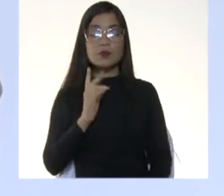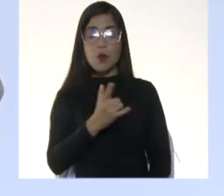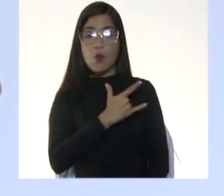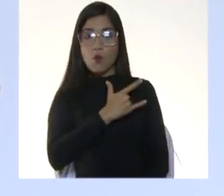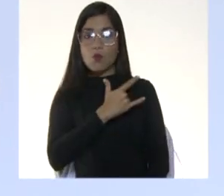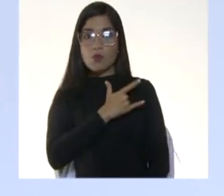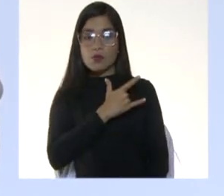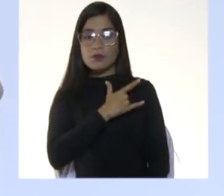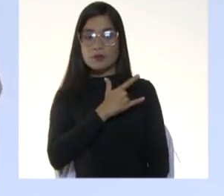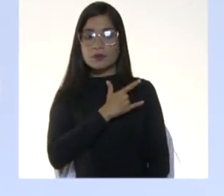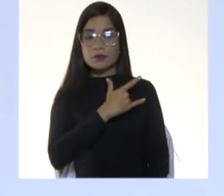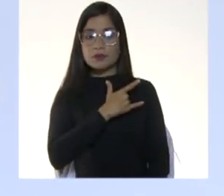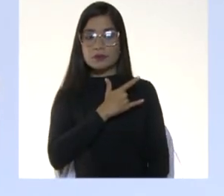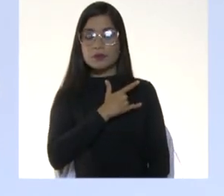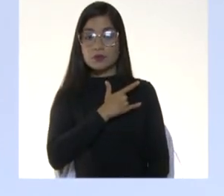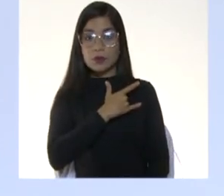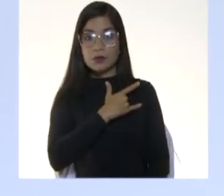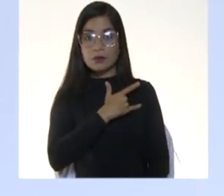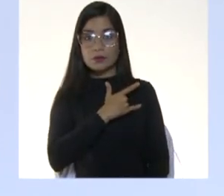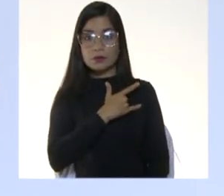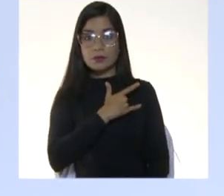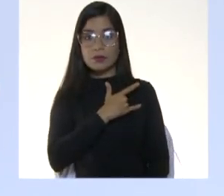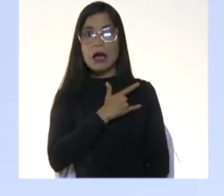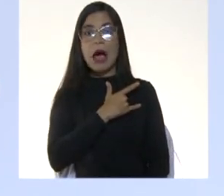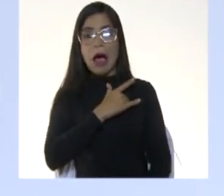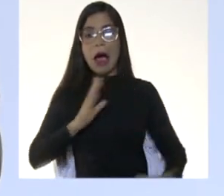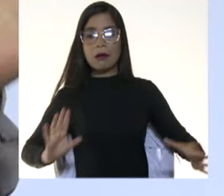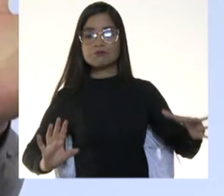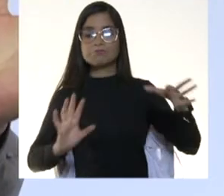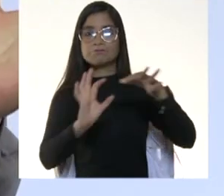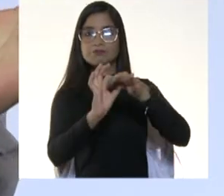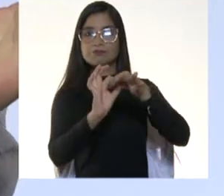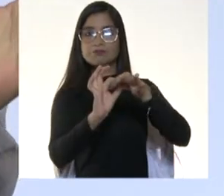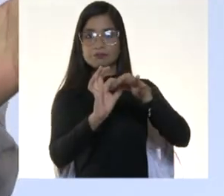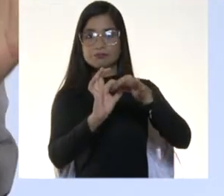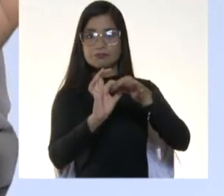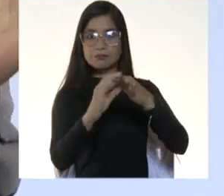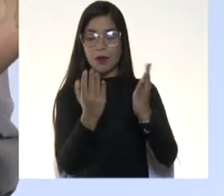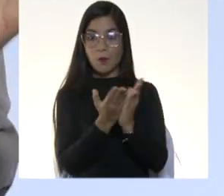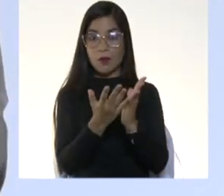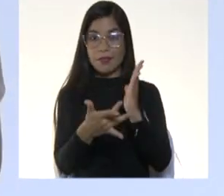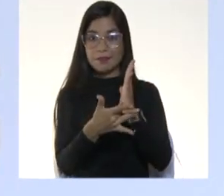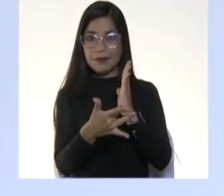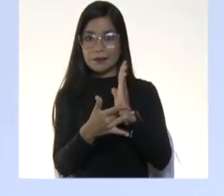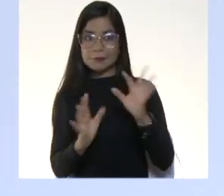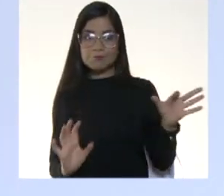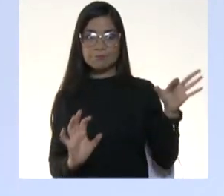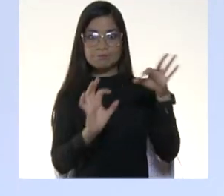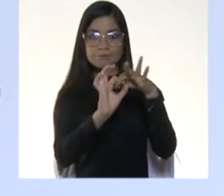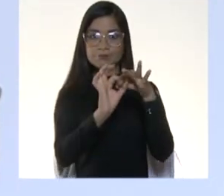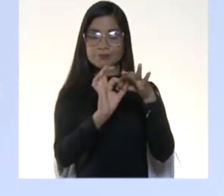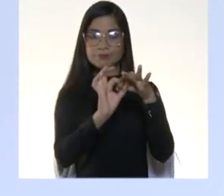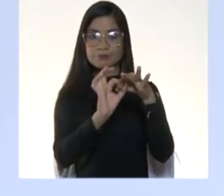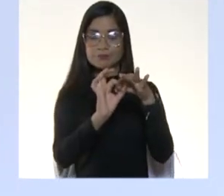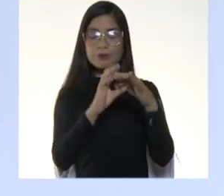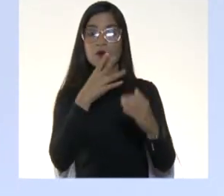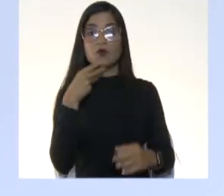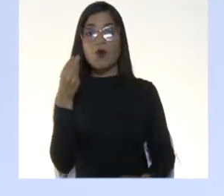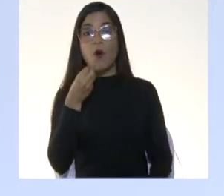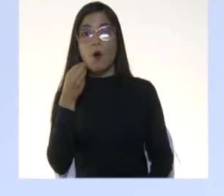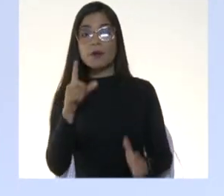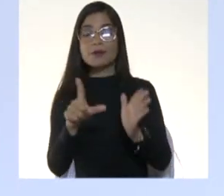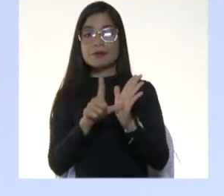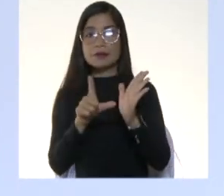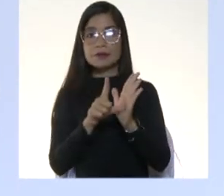todos los métodos están incrustados en las carreras que genera la universidad, y los muchachos de media están directamente ejecutándose en cada uno